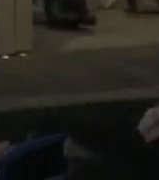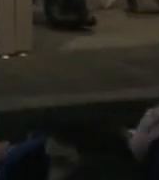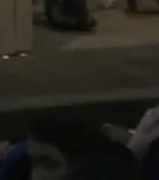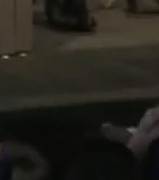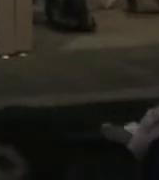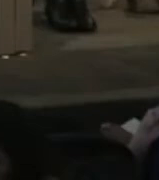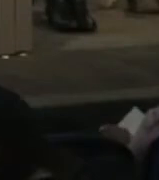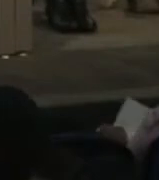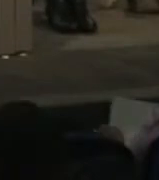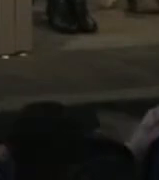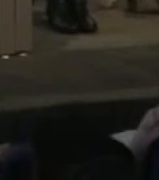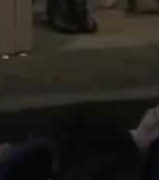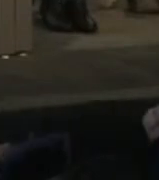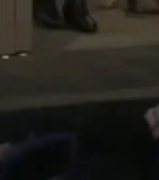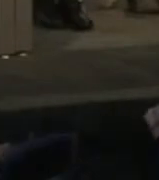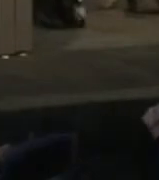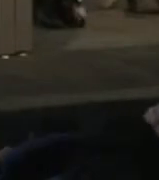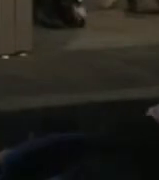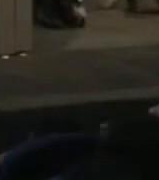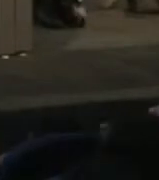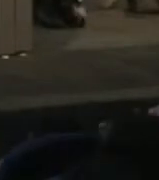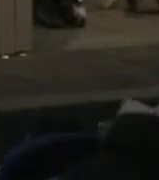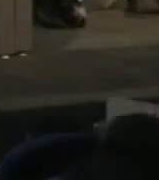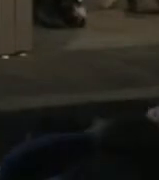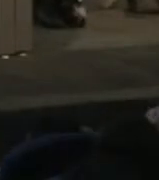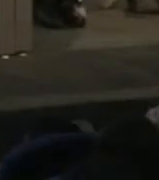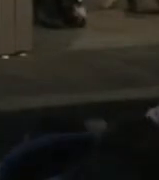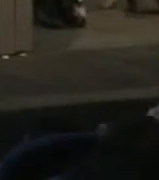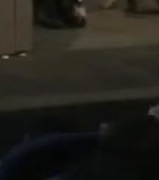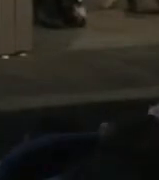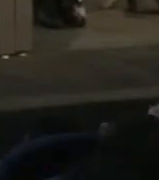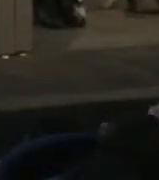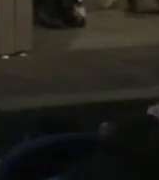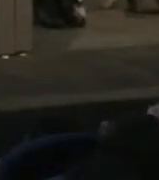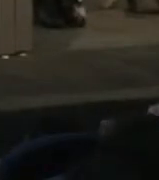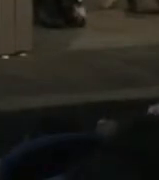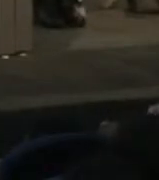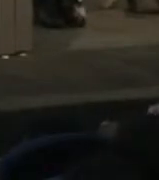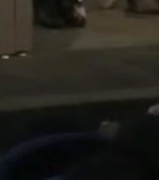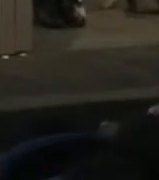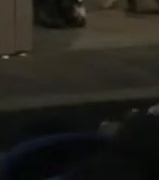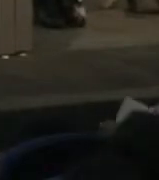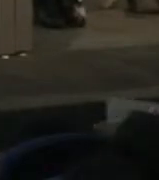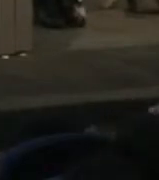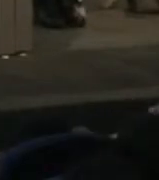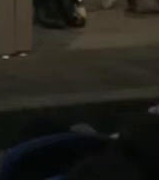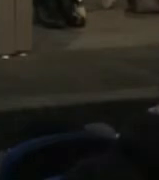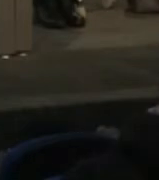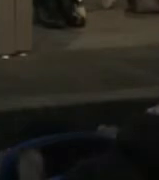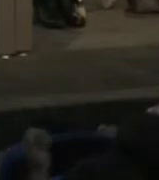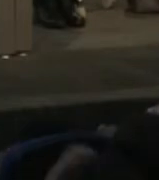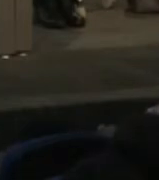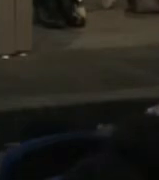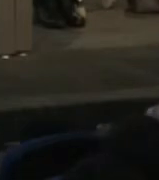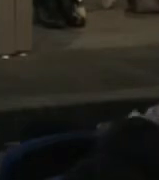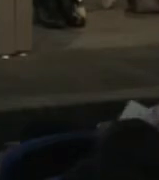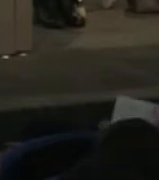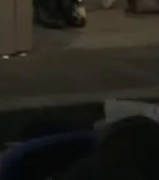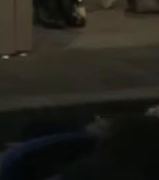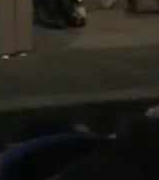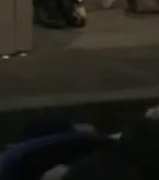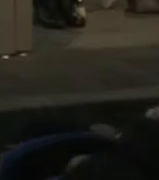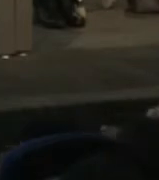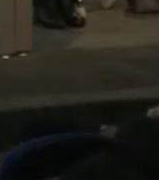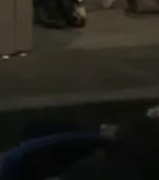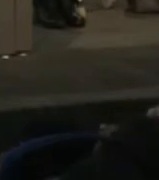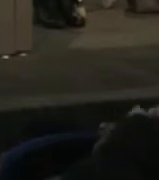demorarnos más, porque estamos con el tiempo encima, les voy a pedir a las integrantes de esta mesa que seamos por favor